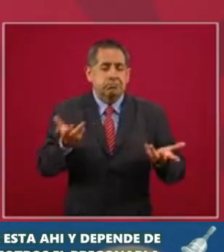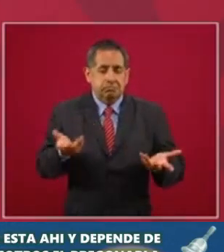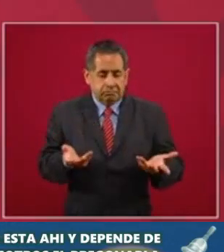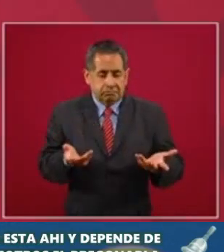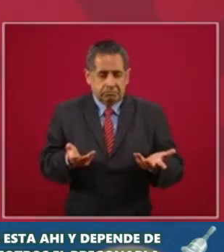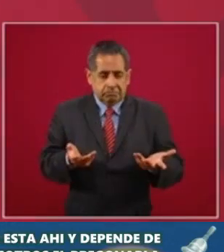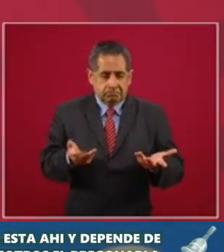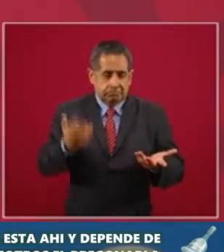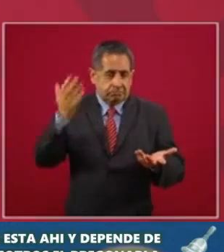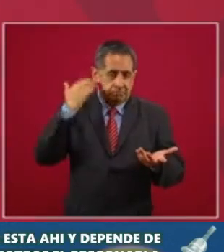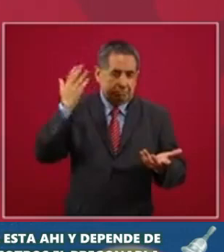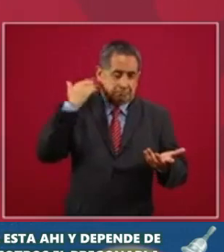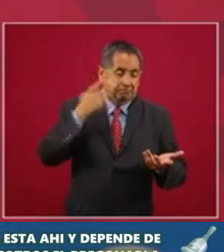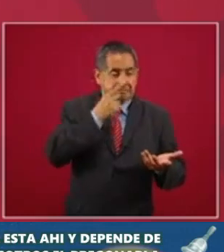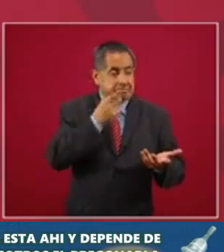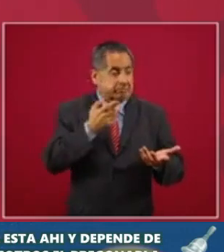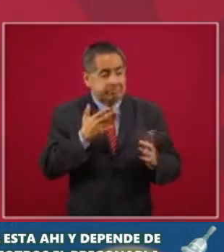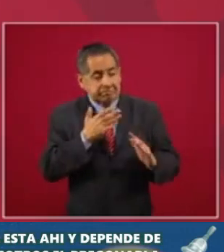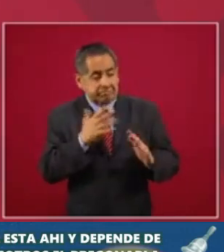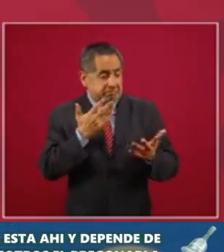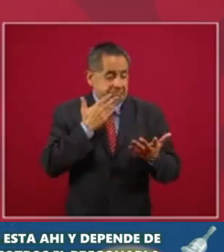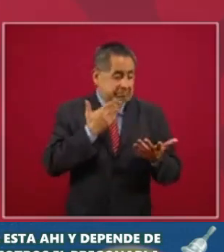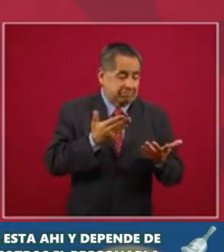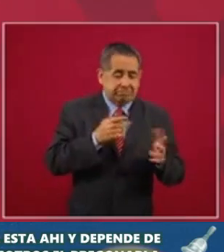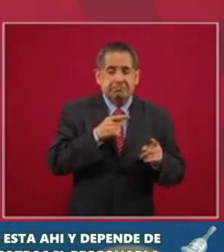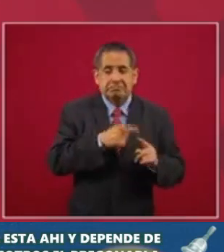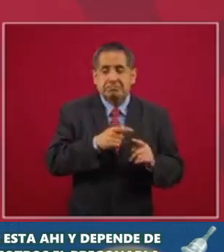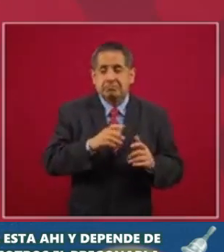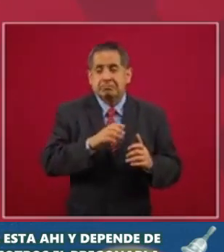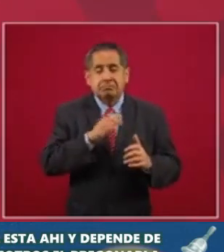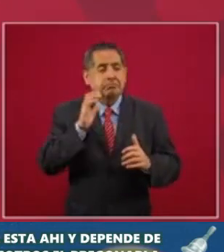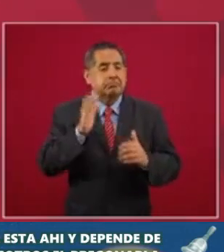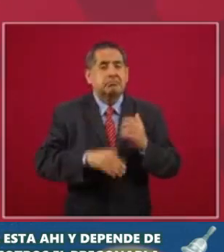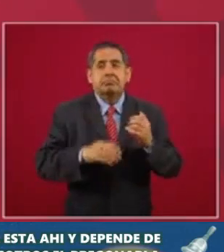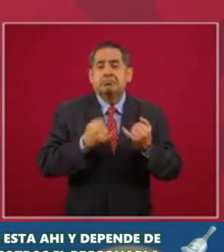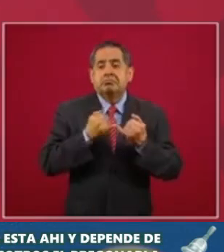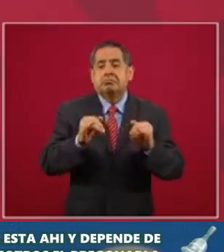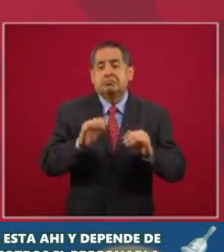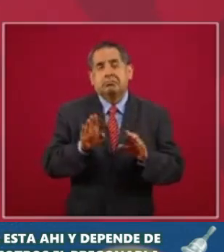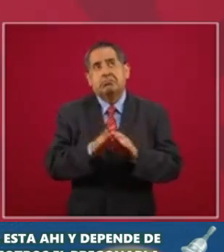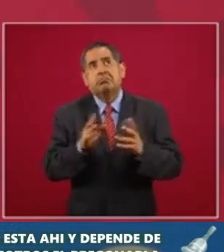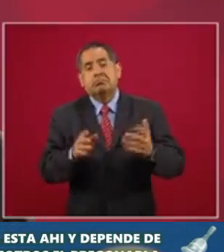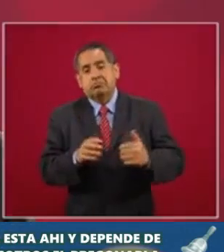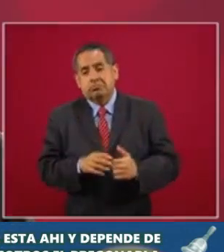salían las cosas bien lo íbamos a inaugurar bueno